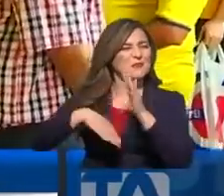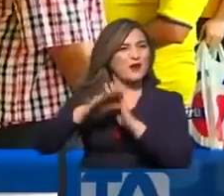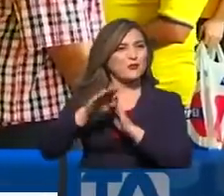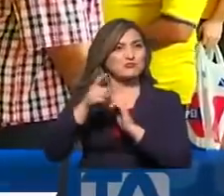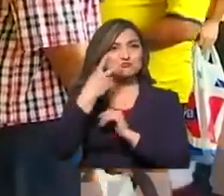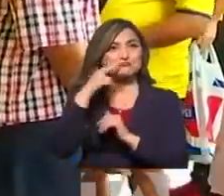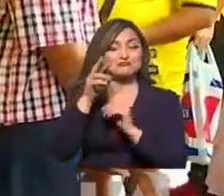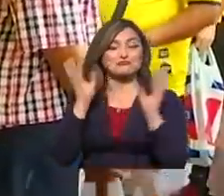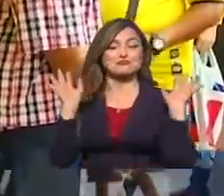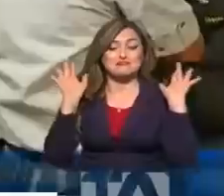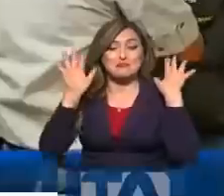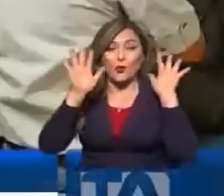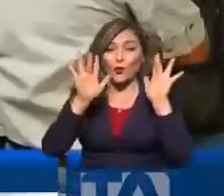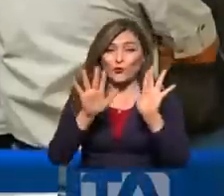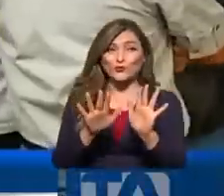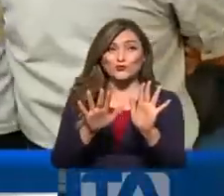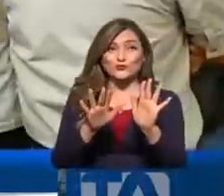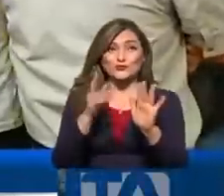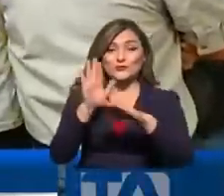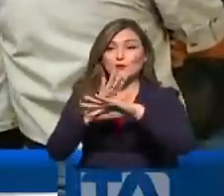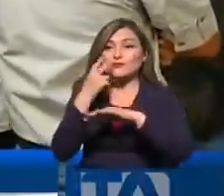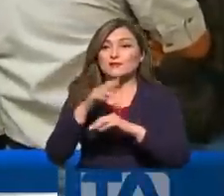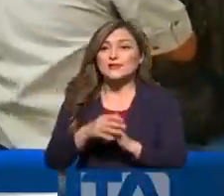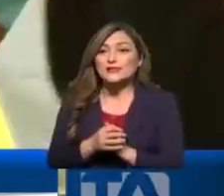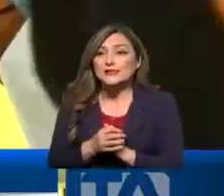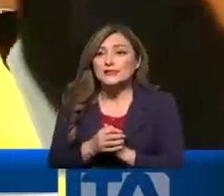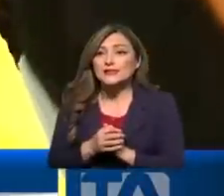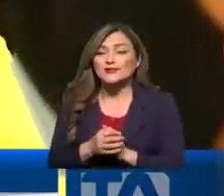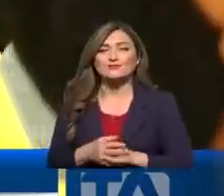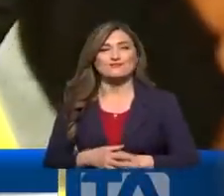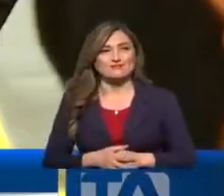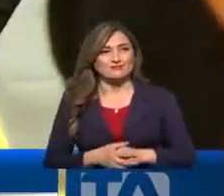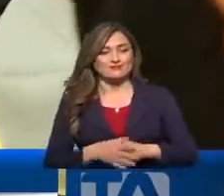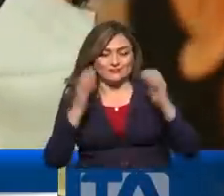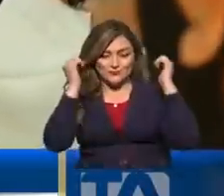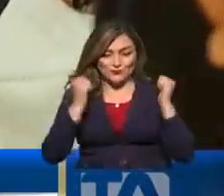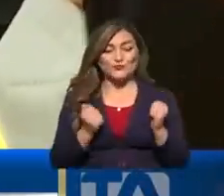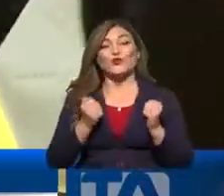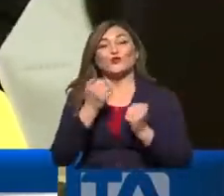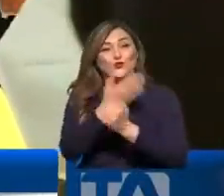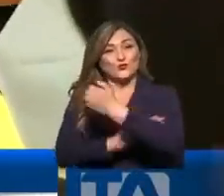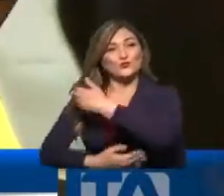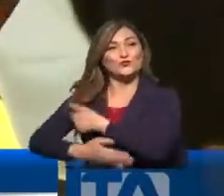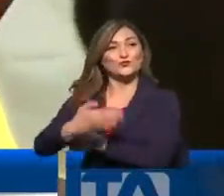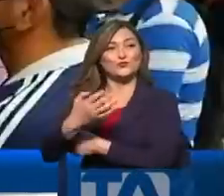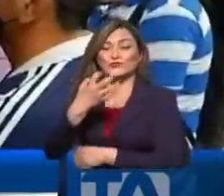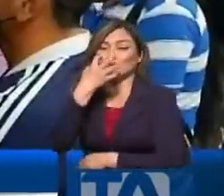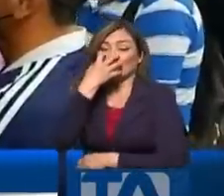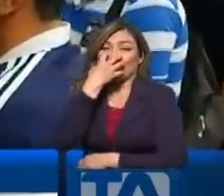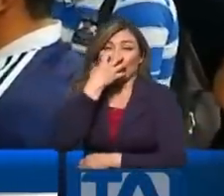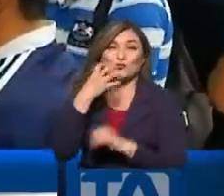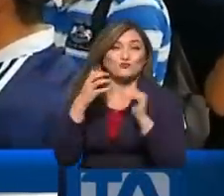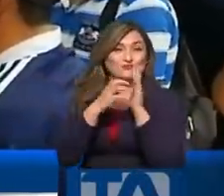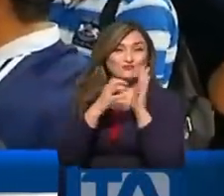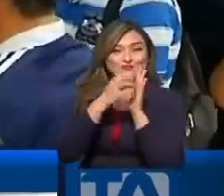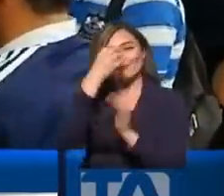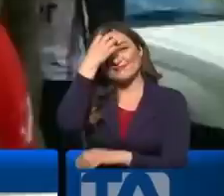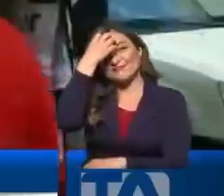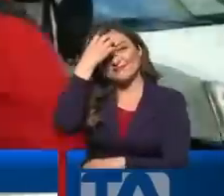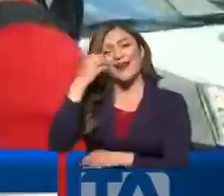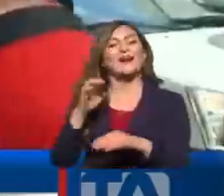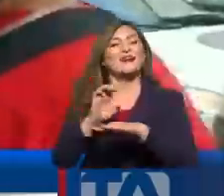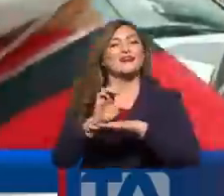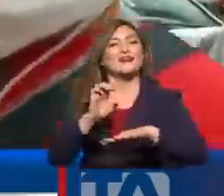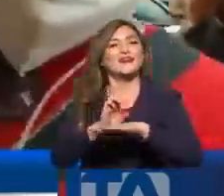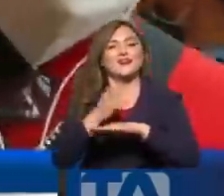lucieron así, copadas por ciudadanos que frente a cualquier televisor paraban, con la piel amarilla y hasta con el escudo en la mascarilla, para ver a la Tri, para acompañarla,